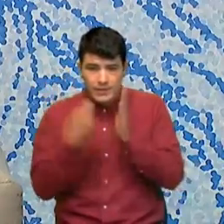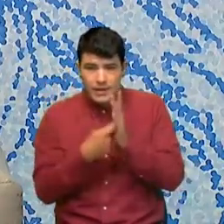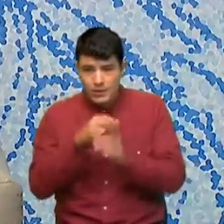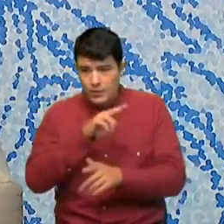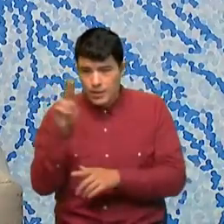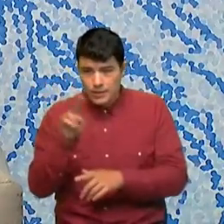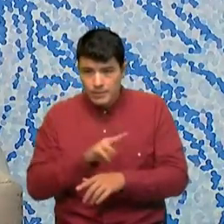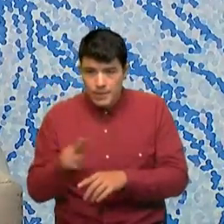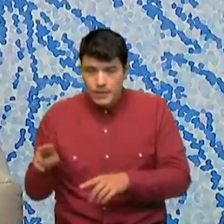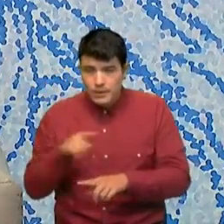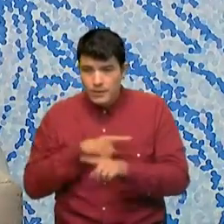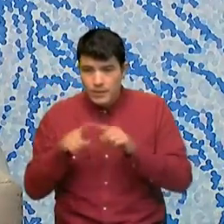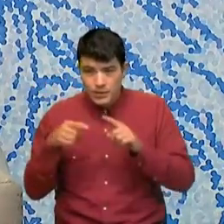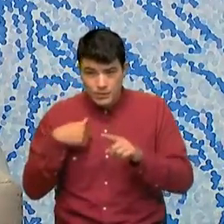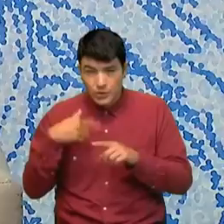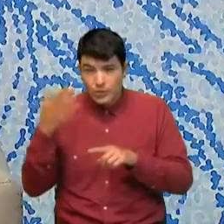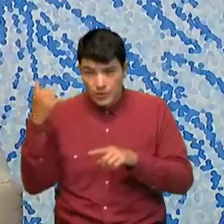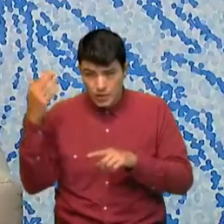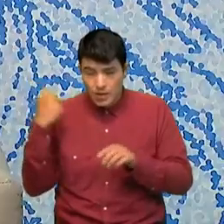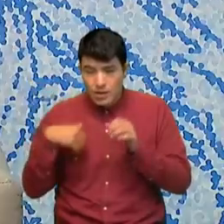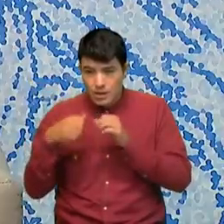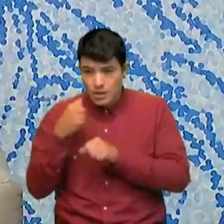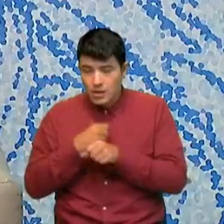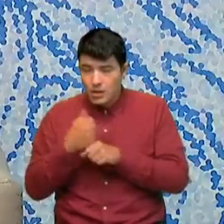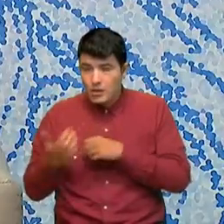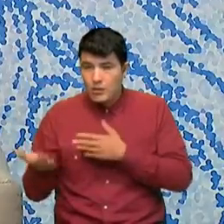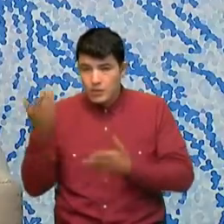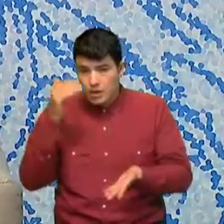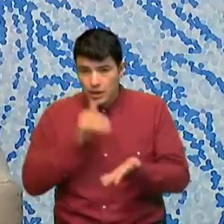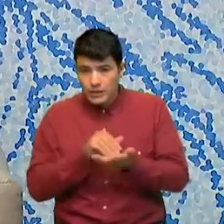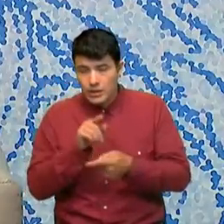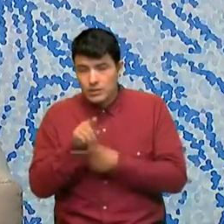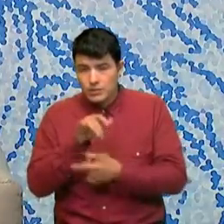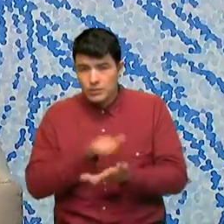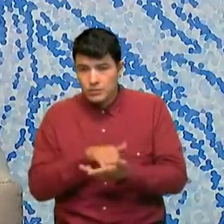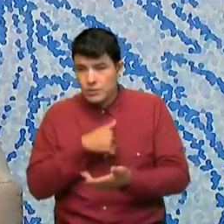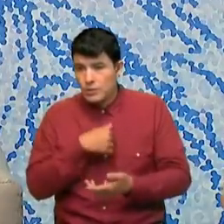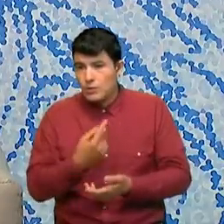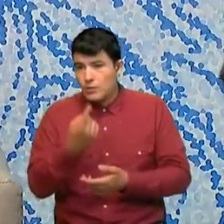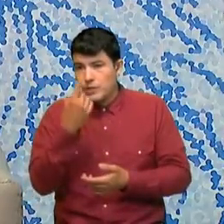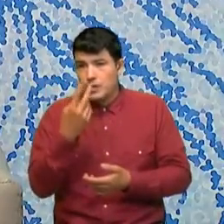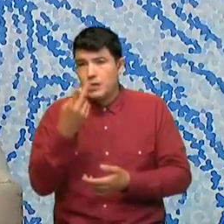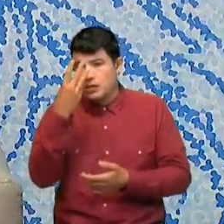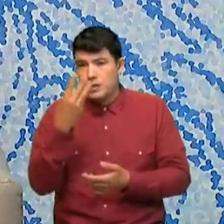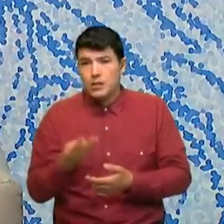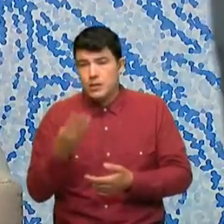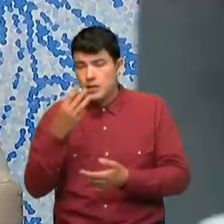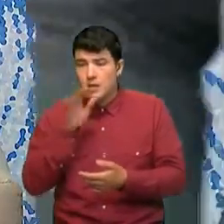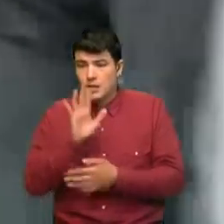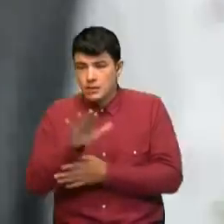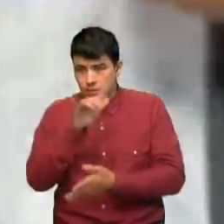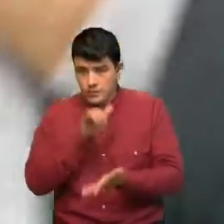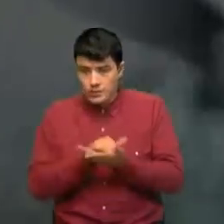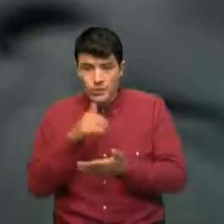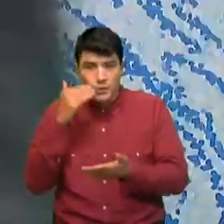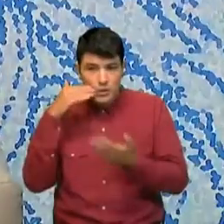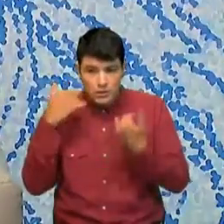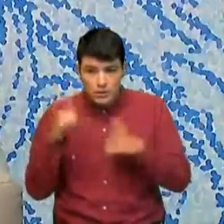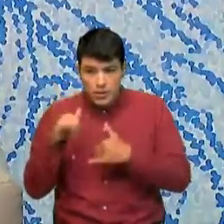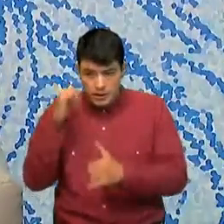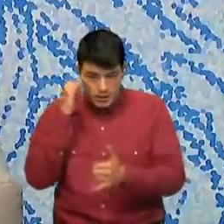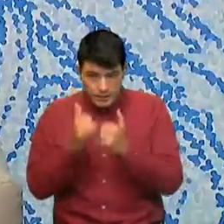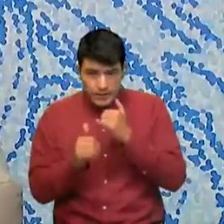yo le dejo pasar como los años anteriores, vuelve otra vez. Usted ya no será un mes, sino dos meses, tres meses, y así pasa. Y cuando llega la